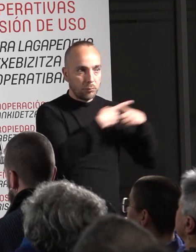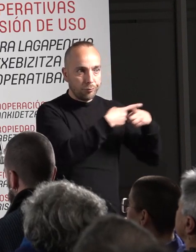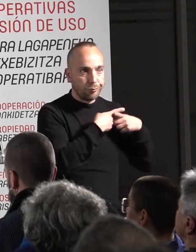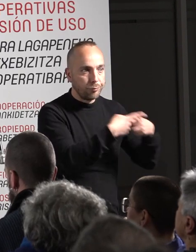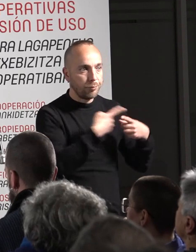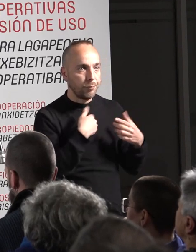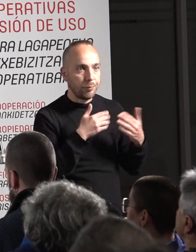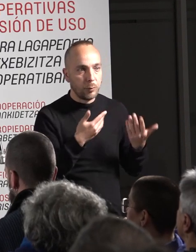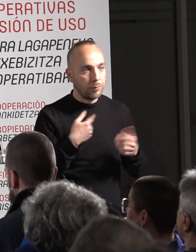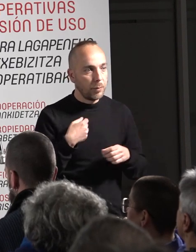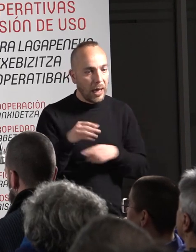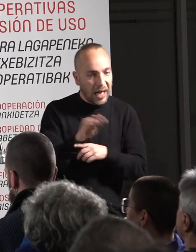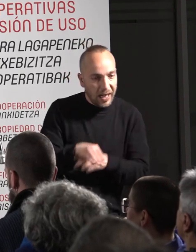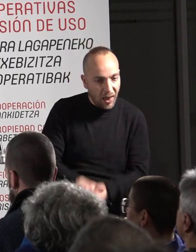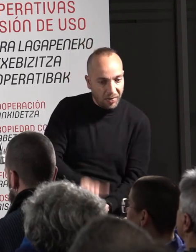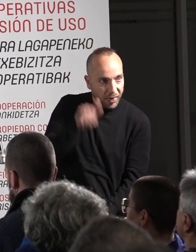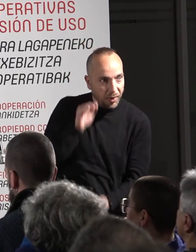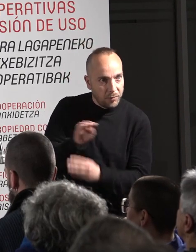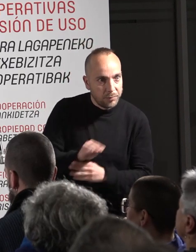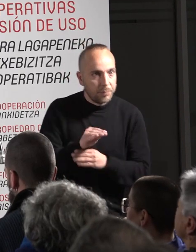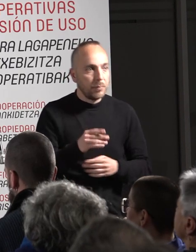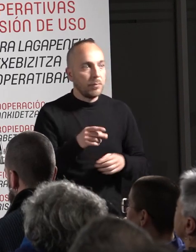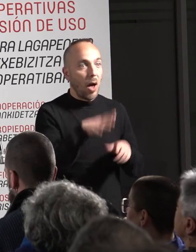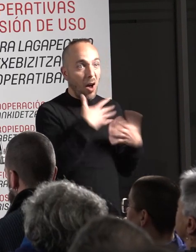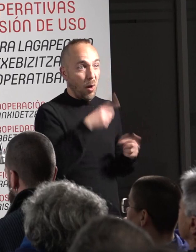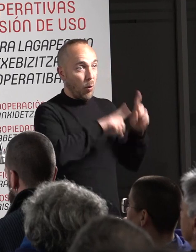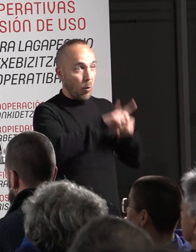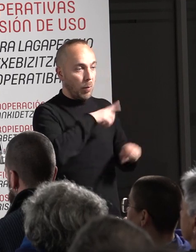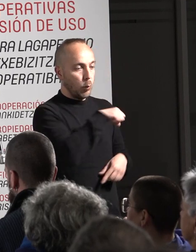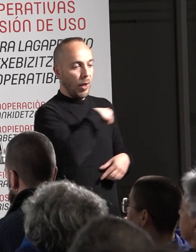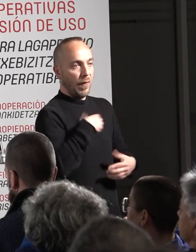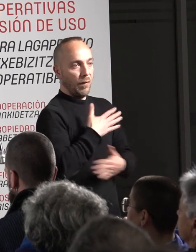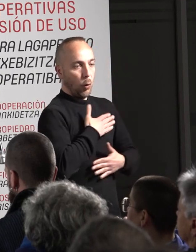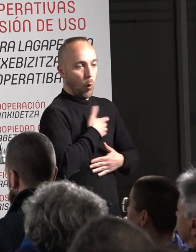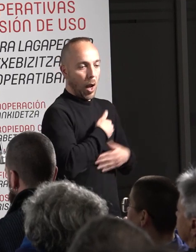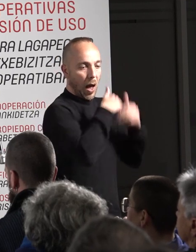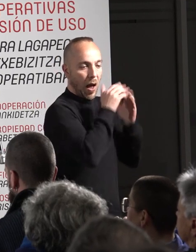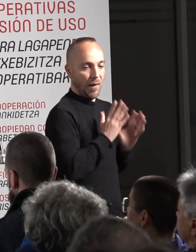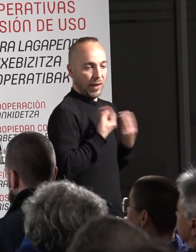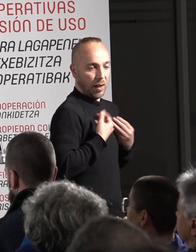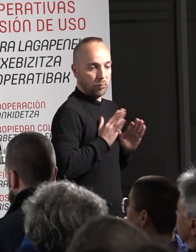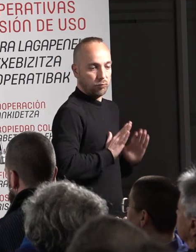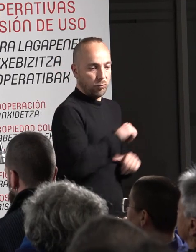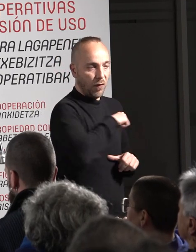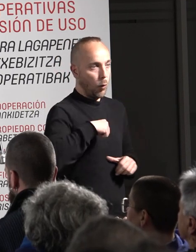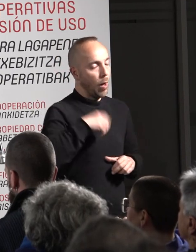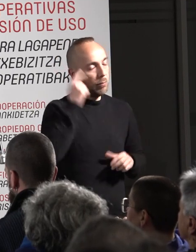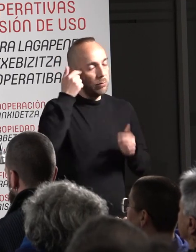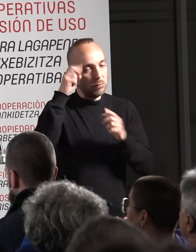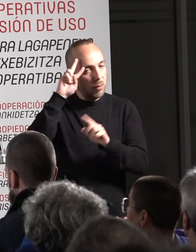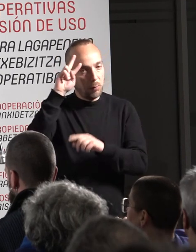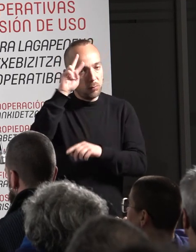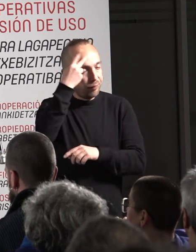la serie de problemas que estamos generando con la individualización de los hábitats, pues aquí lo estamos intentando poner otro foco diferente,